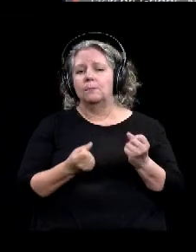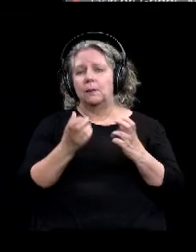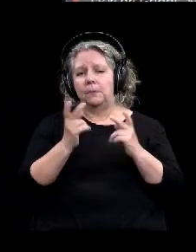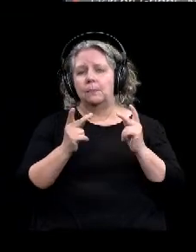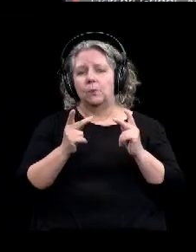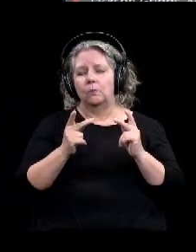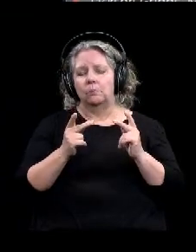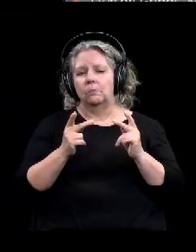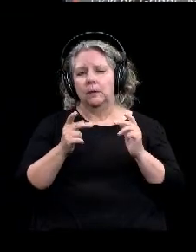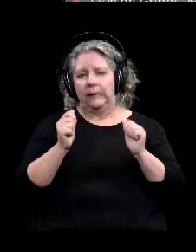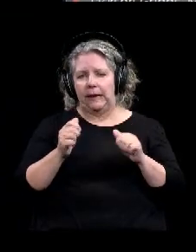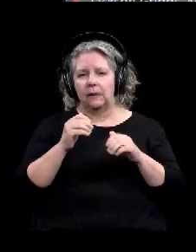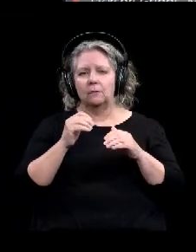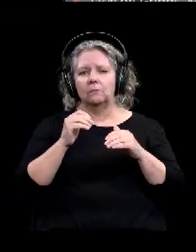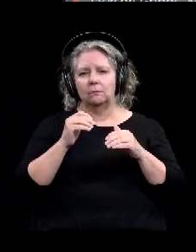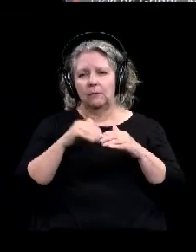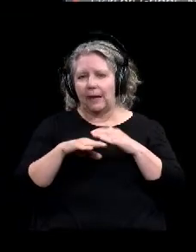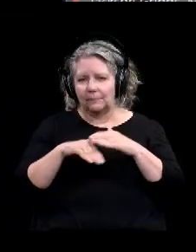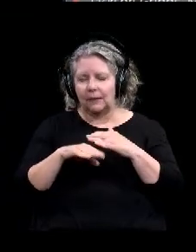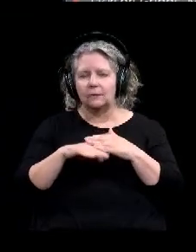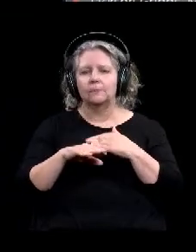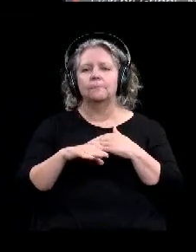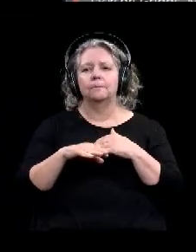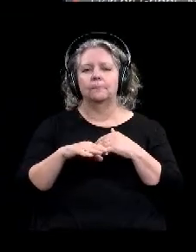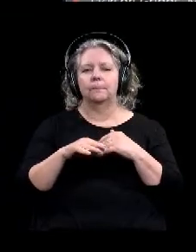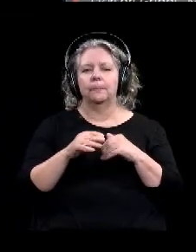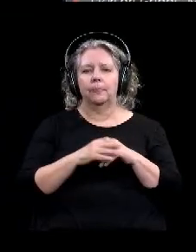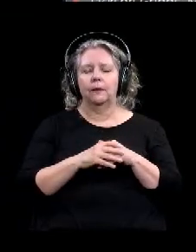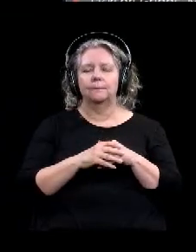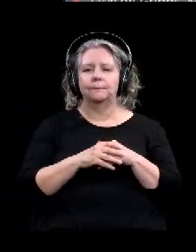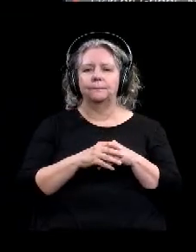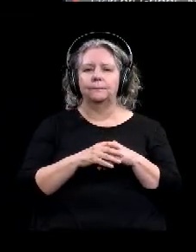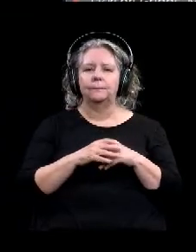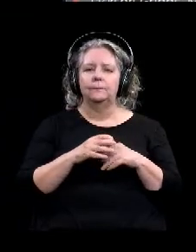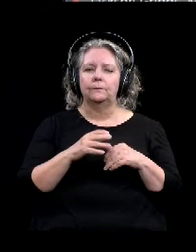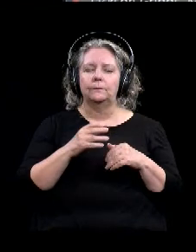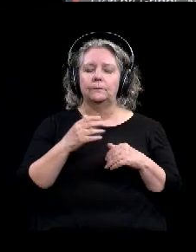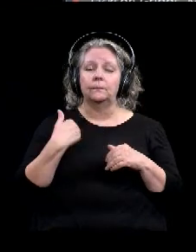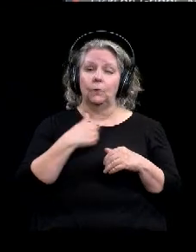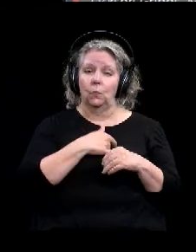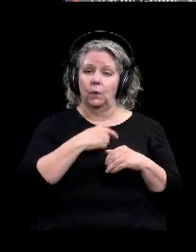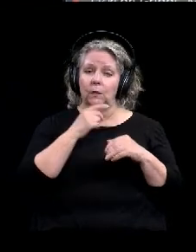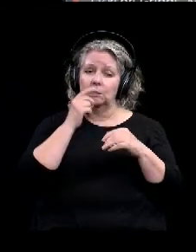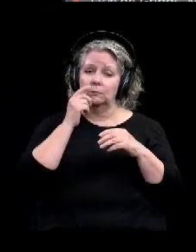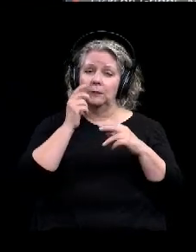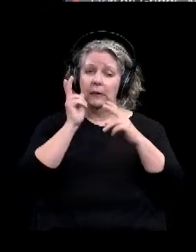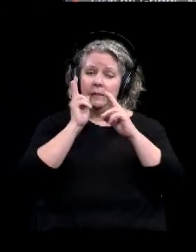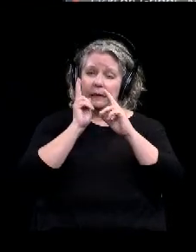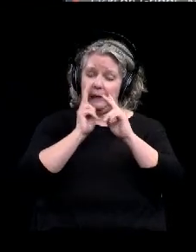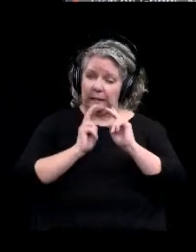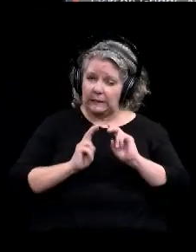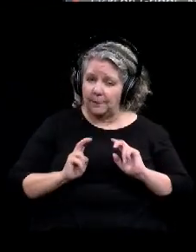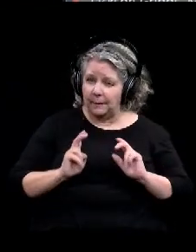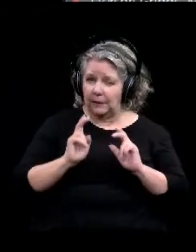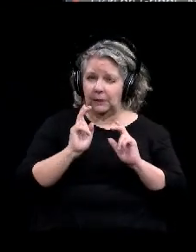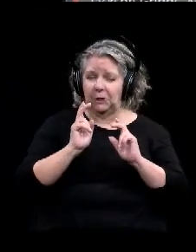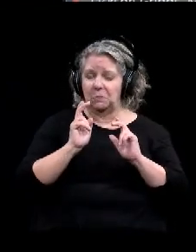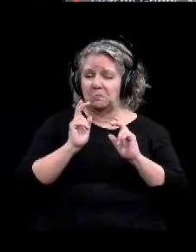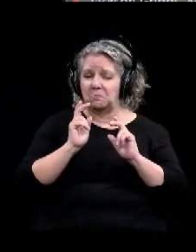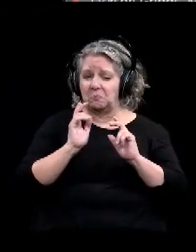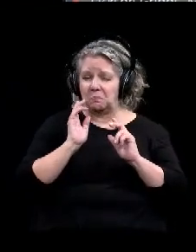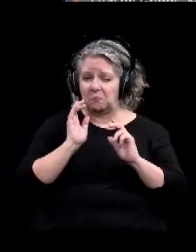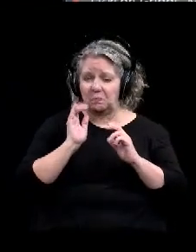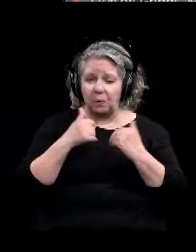populación y estamos examinando todo eso yo sé que ha habido muchas conversaciones que